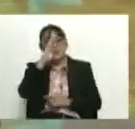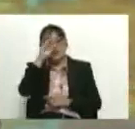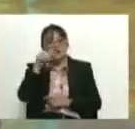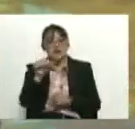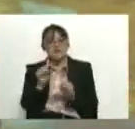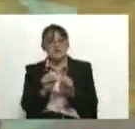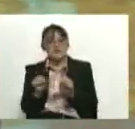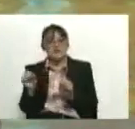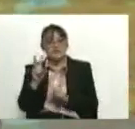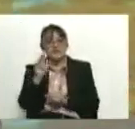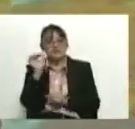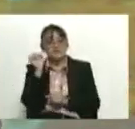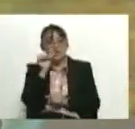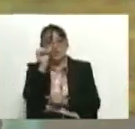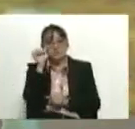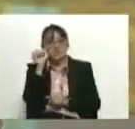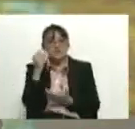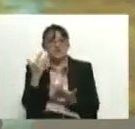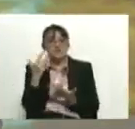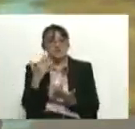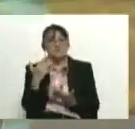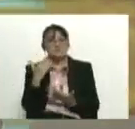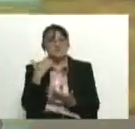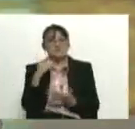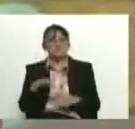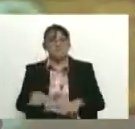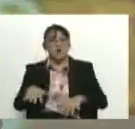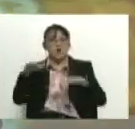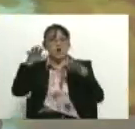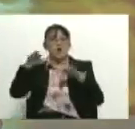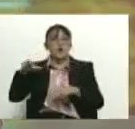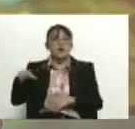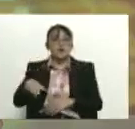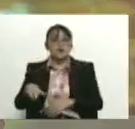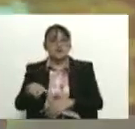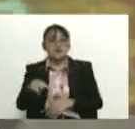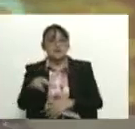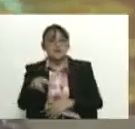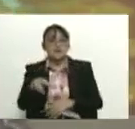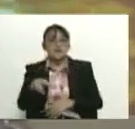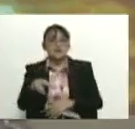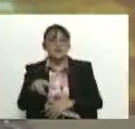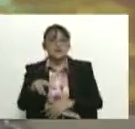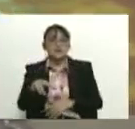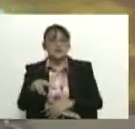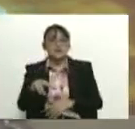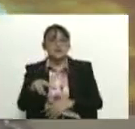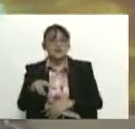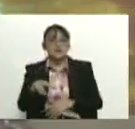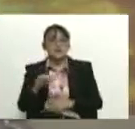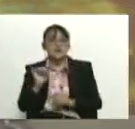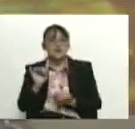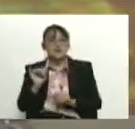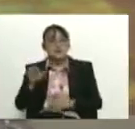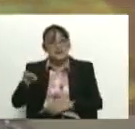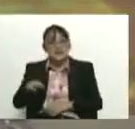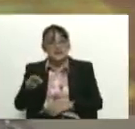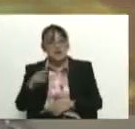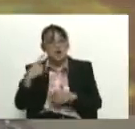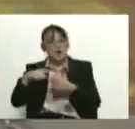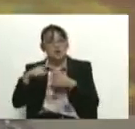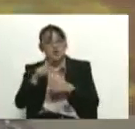semana se complicó las crecidas de los ríos como el río canaguá como el río la sequía